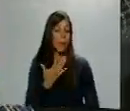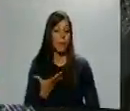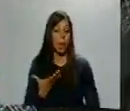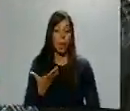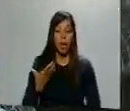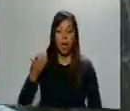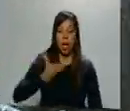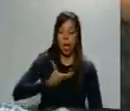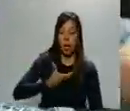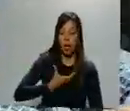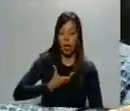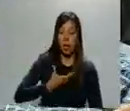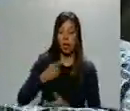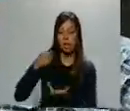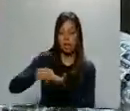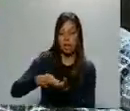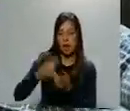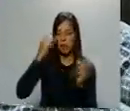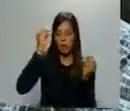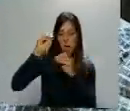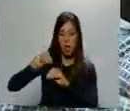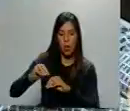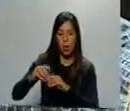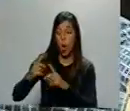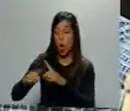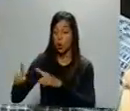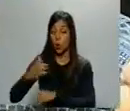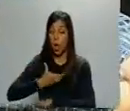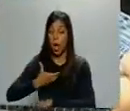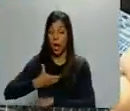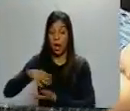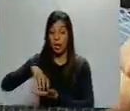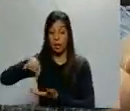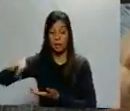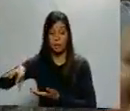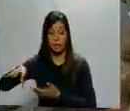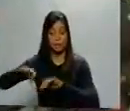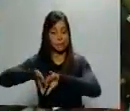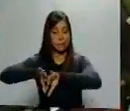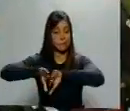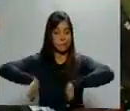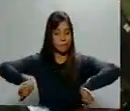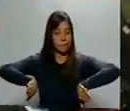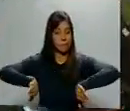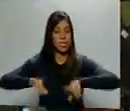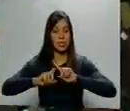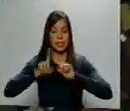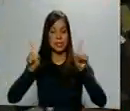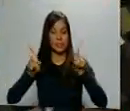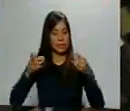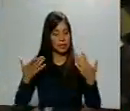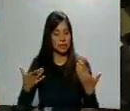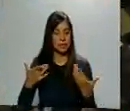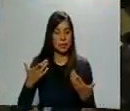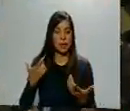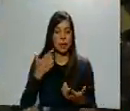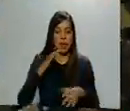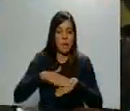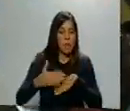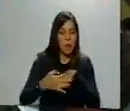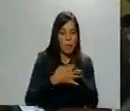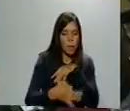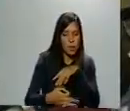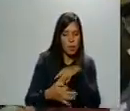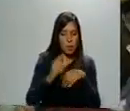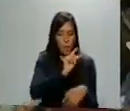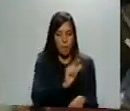tarifa, llega un acuerdo de una tarifa del transporte y otro no, eso generaba un conflicto de tipo político. ¿Por qué en tal municipio pasa esto